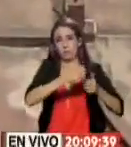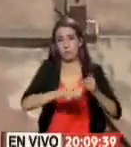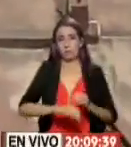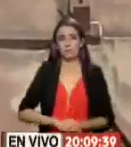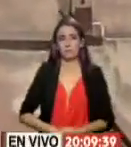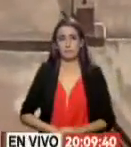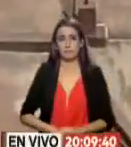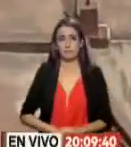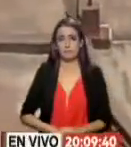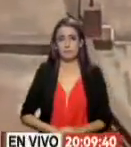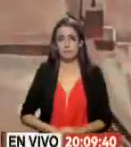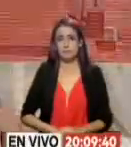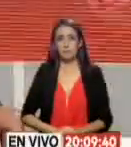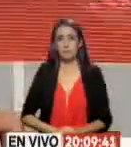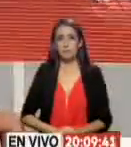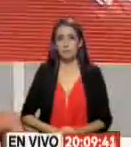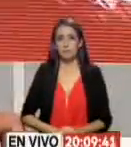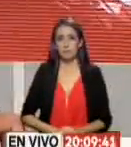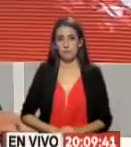móvil.